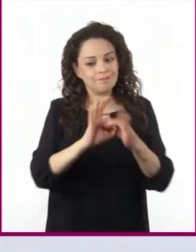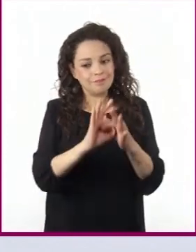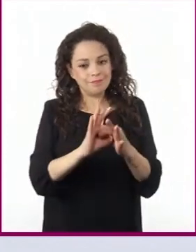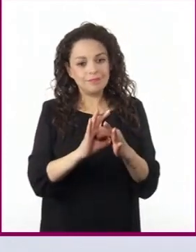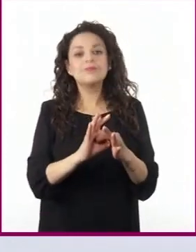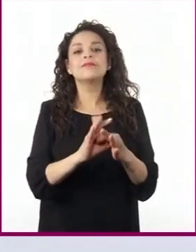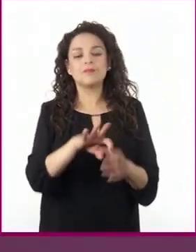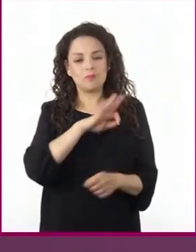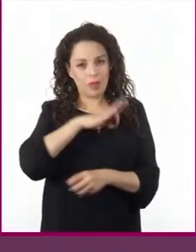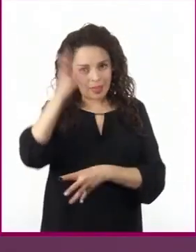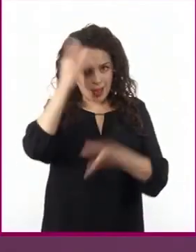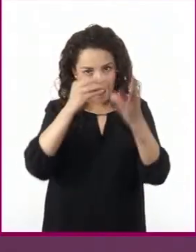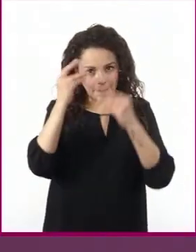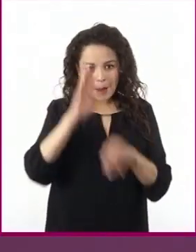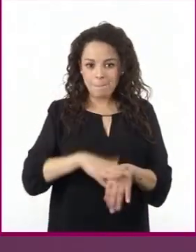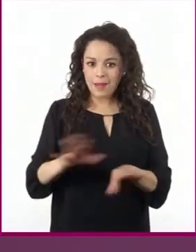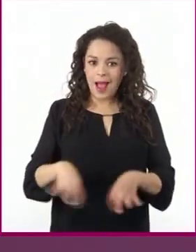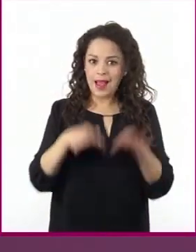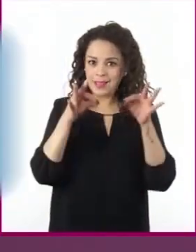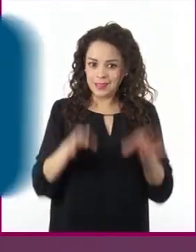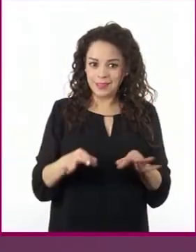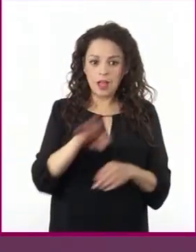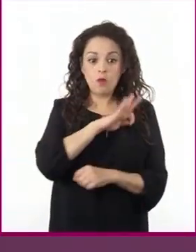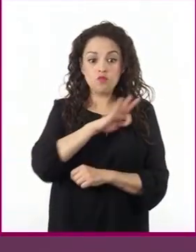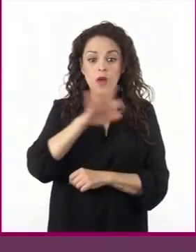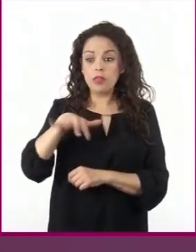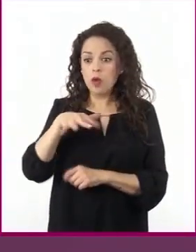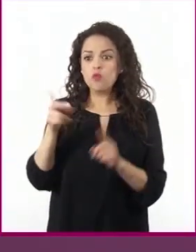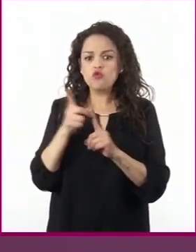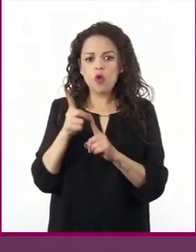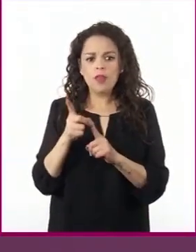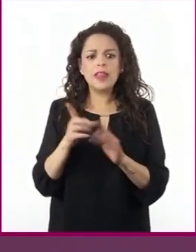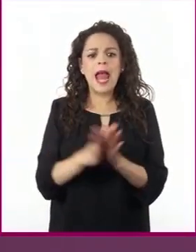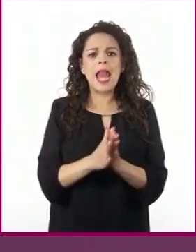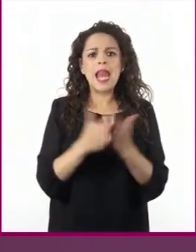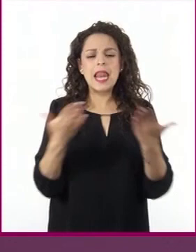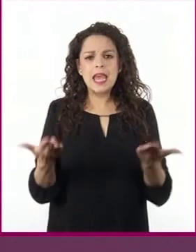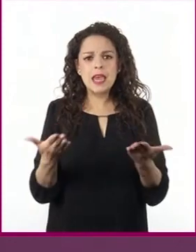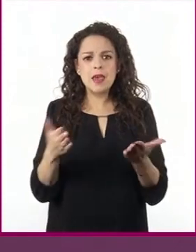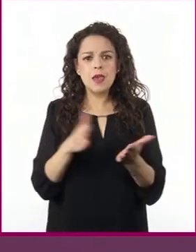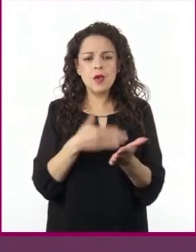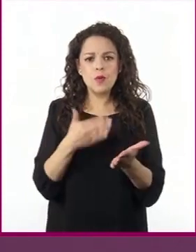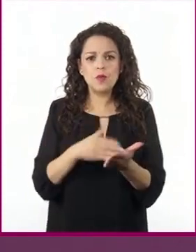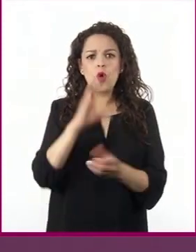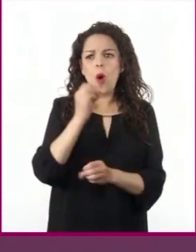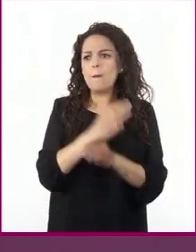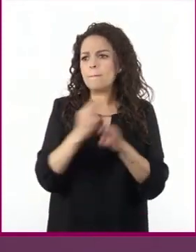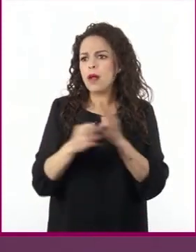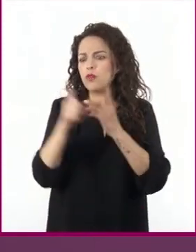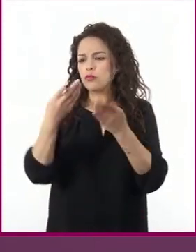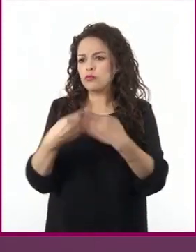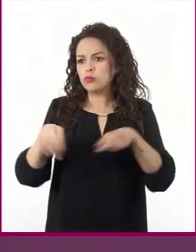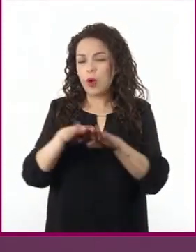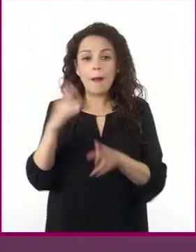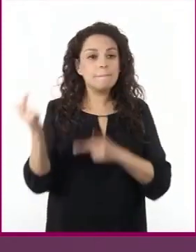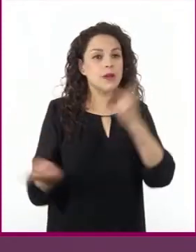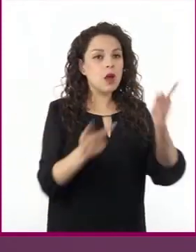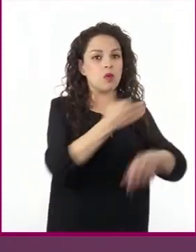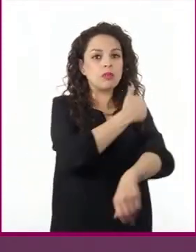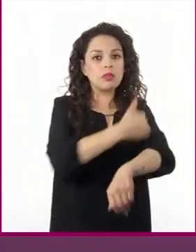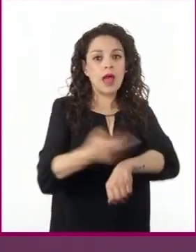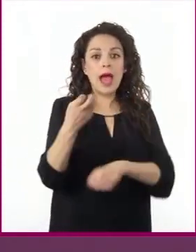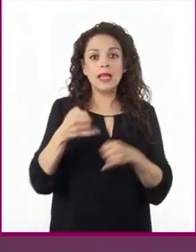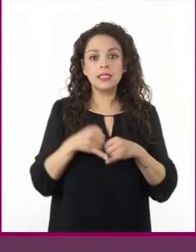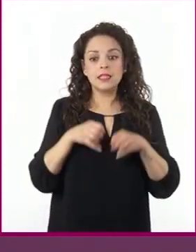respuestas y lo aprendido. También pueden buscar en libros o materiales que tengan en casa o preguntar entre sus familiares sobre la información